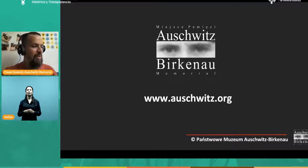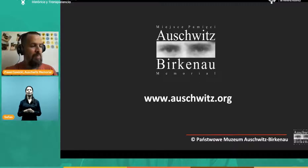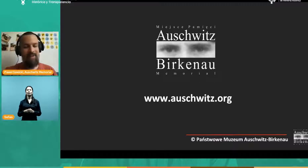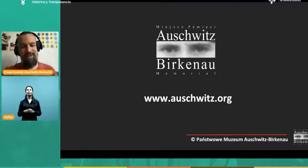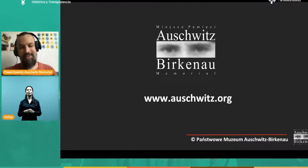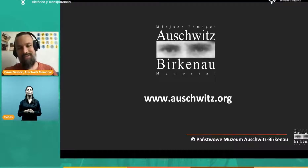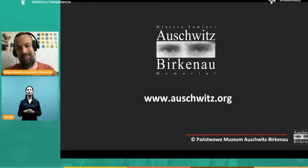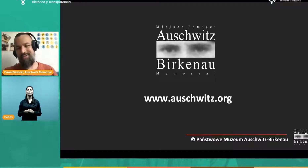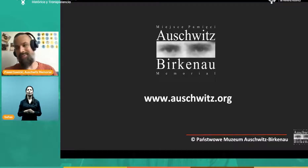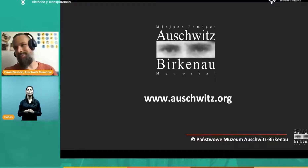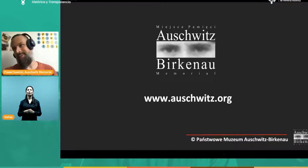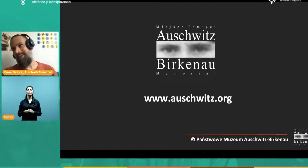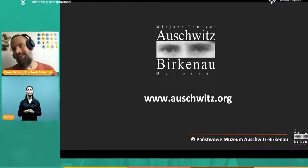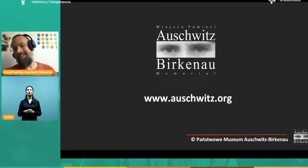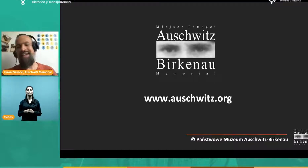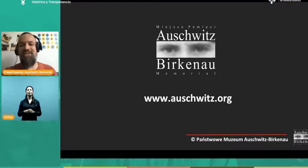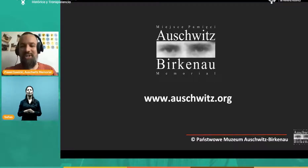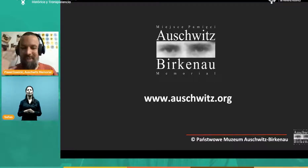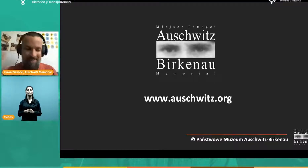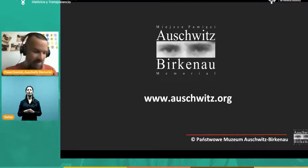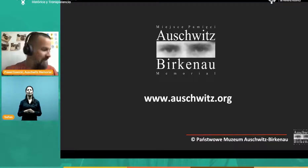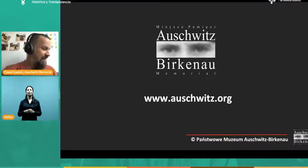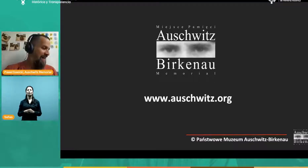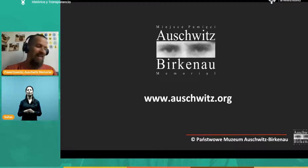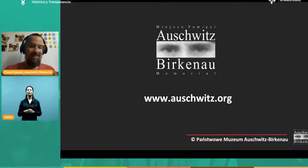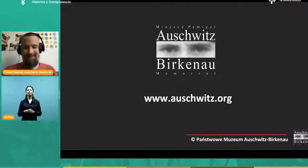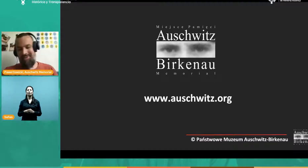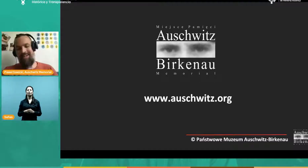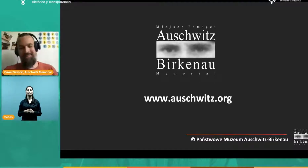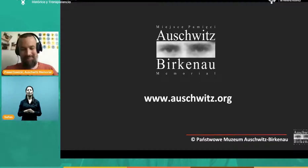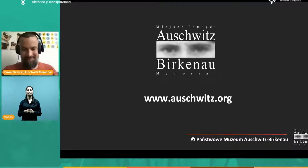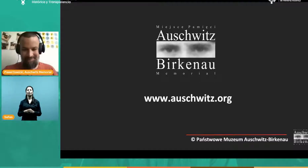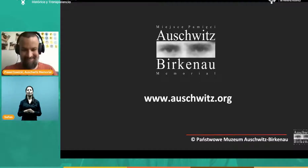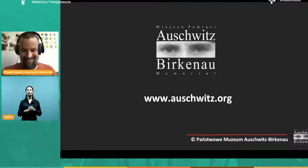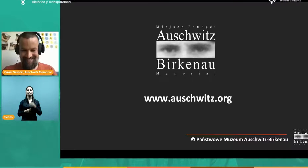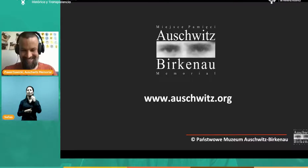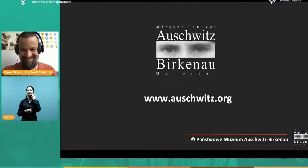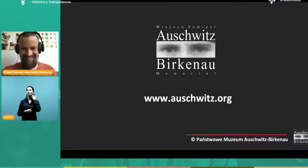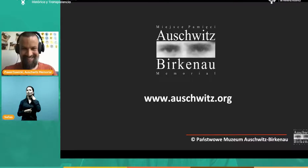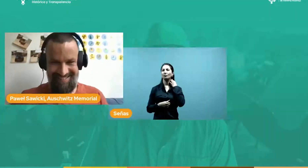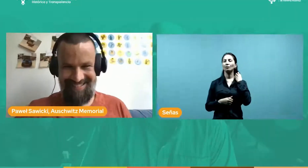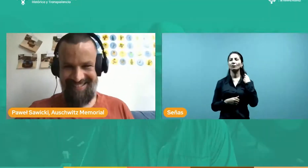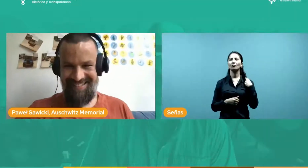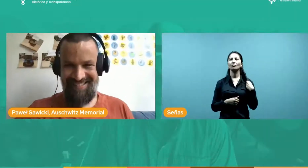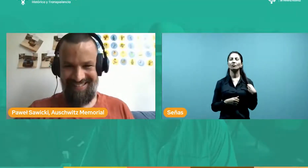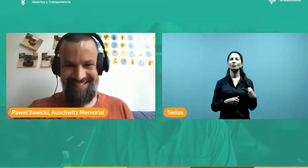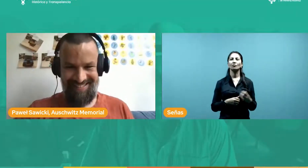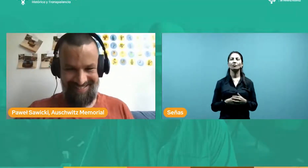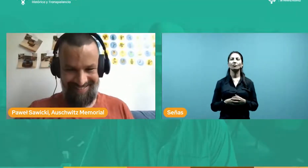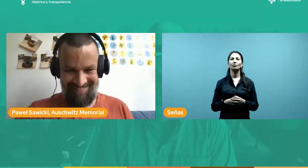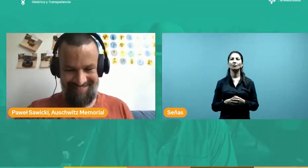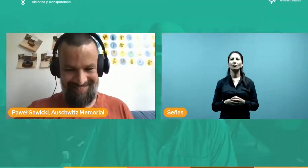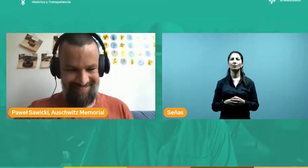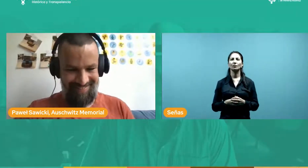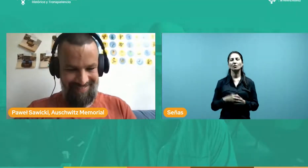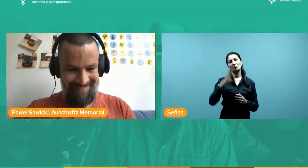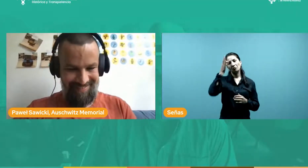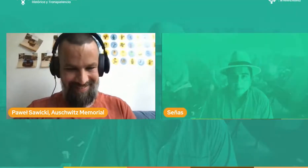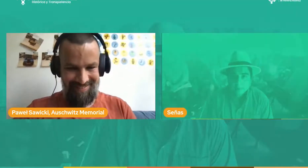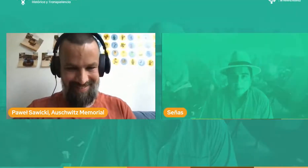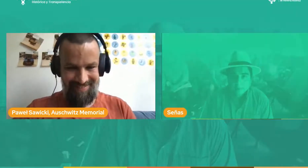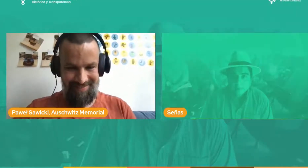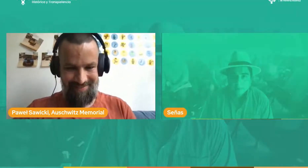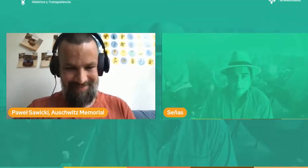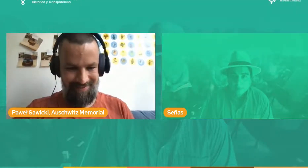en español, pero next year maybe. De pronto el año entrante puedo hacer la presentación en español.